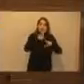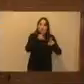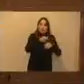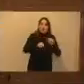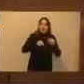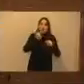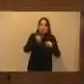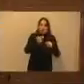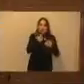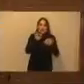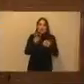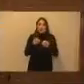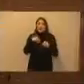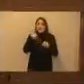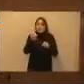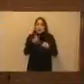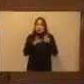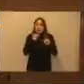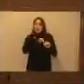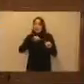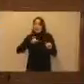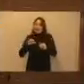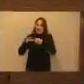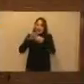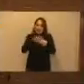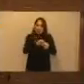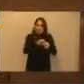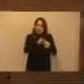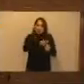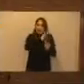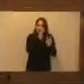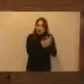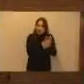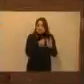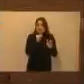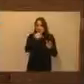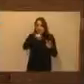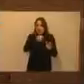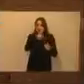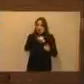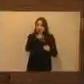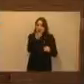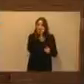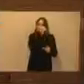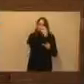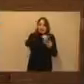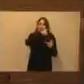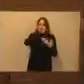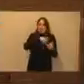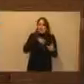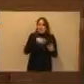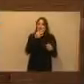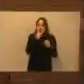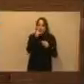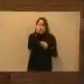elegidos o designados no pueden desarrollar actividades privadas relacionadas con los expedientes en cuya resolución haya intervenido directamente como alto cargo, ni suscribir durante los dos años